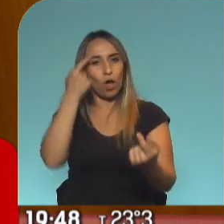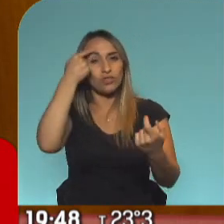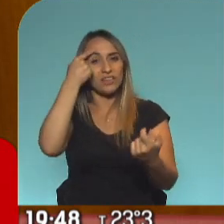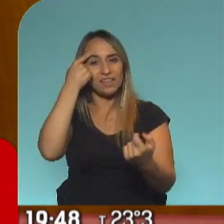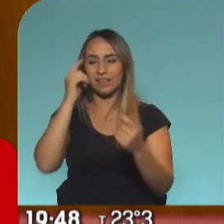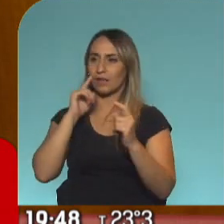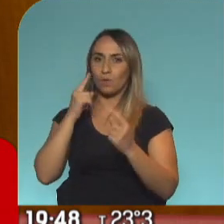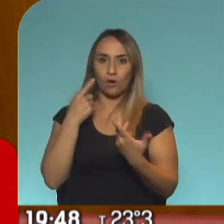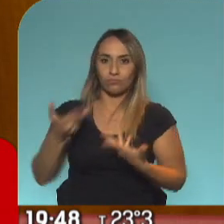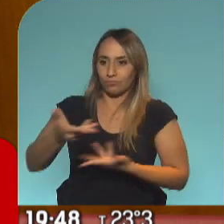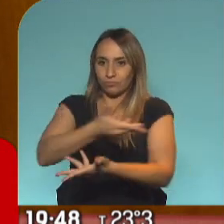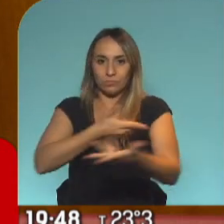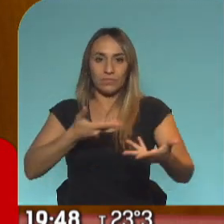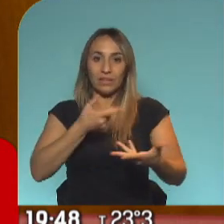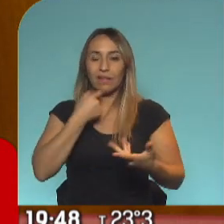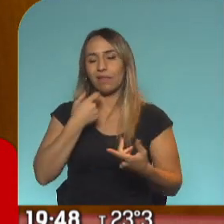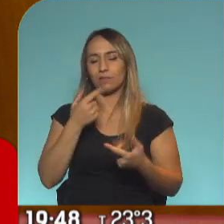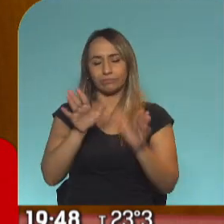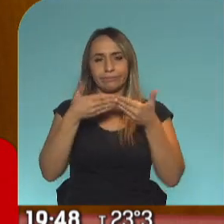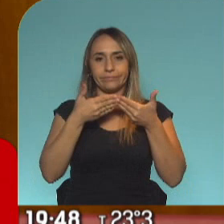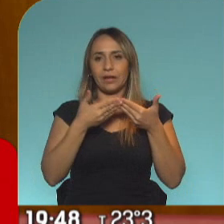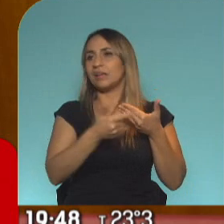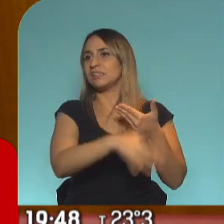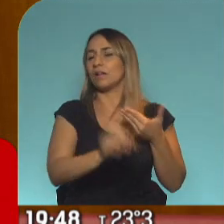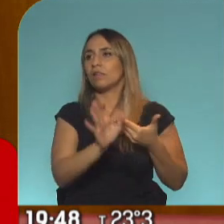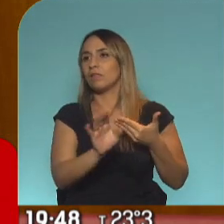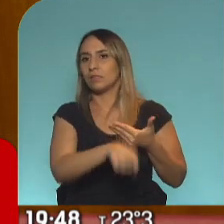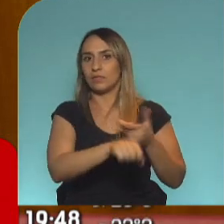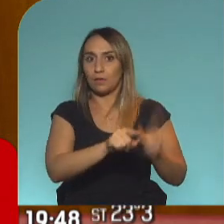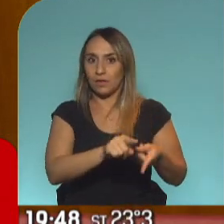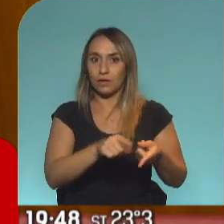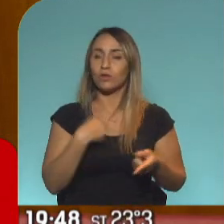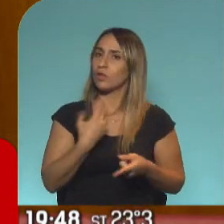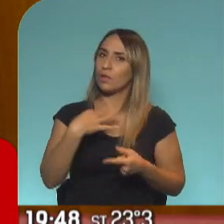niños. Ser también el adulto que necesitamos en su momento.